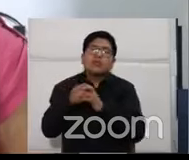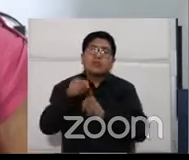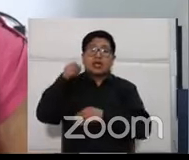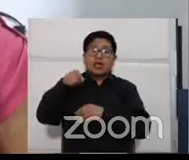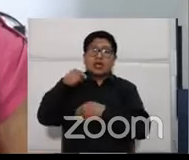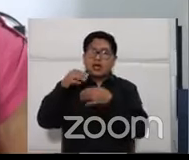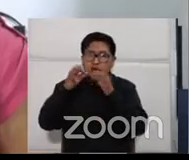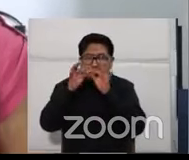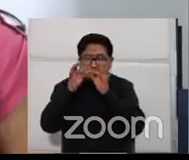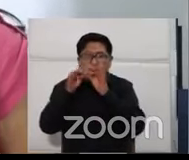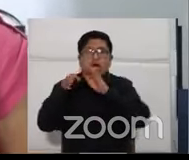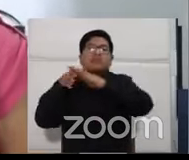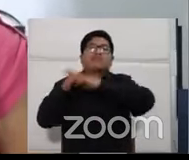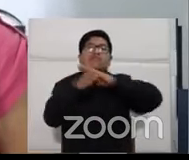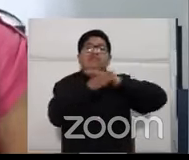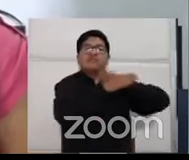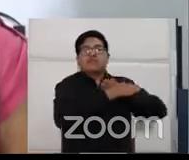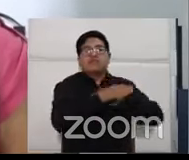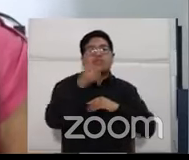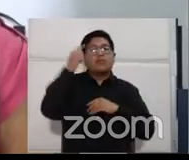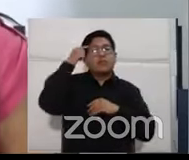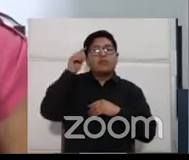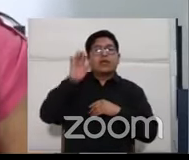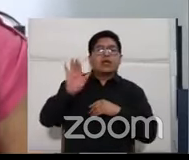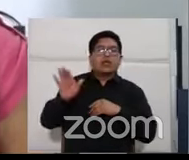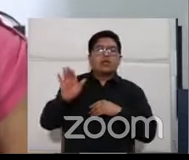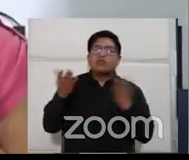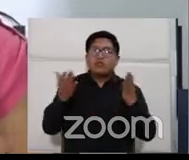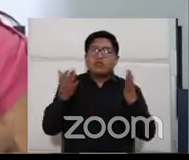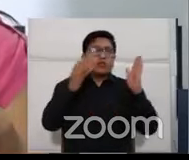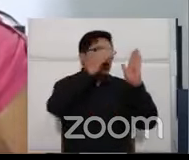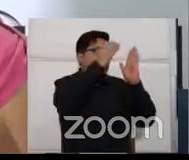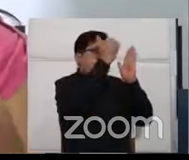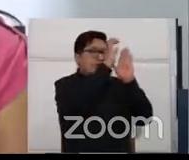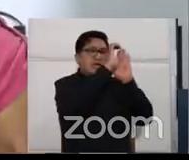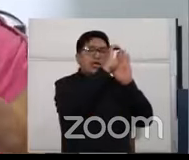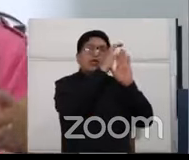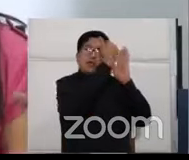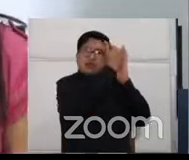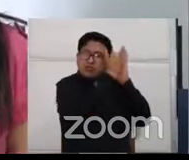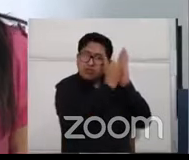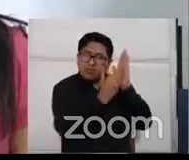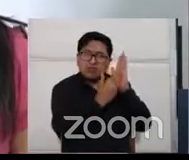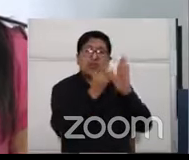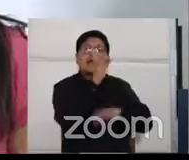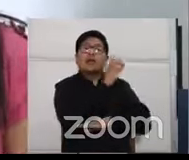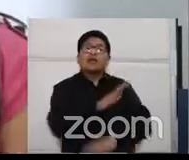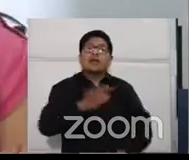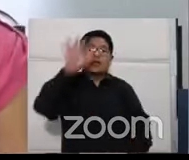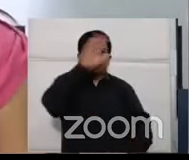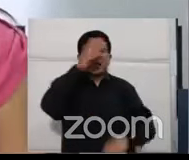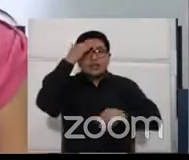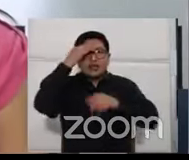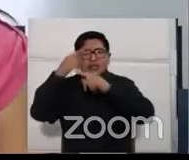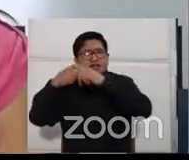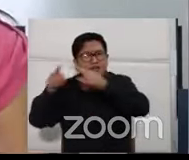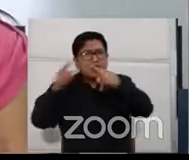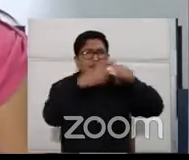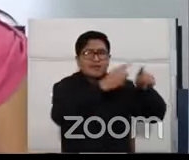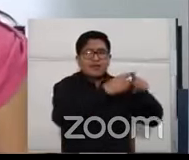salidas que sean enmarcadas en lo que es un estado plurinacional comunitario donde